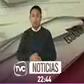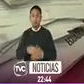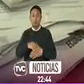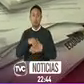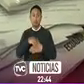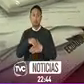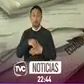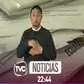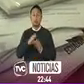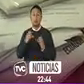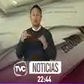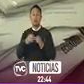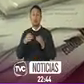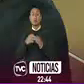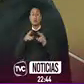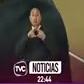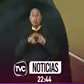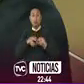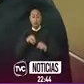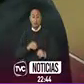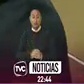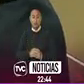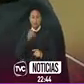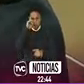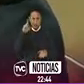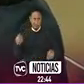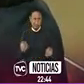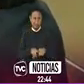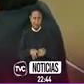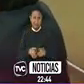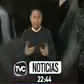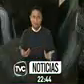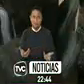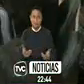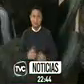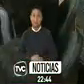debido a que la Comisión de Fiscalización no calificó el proceso, informó Valeria.